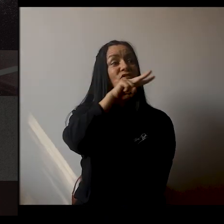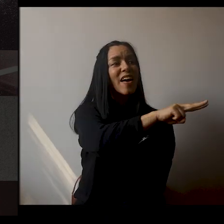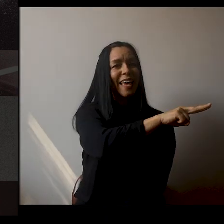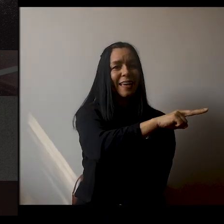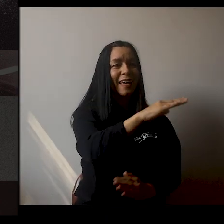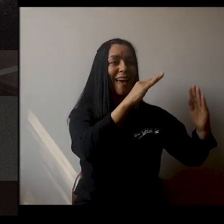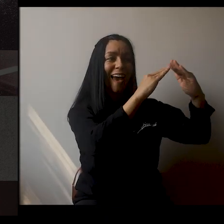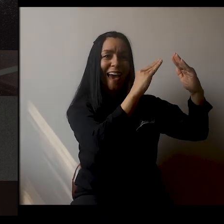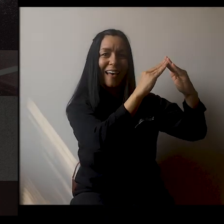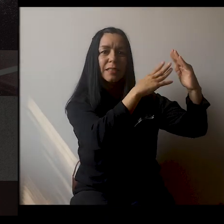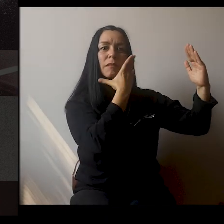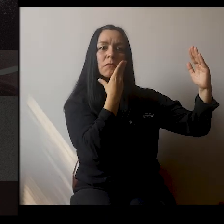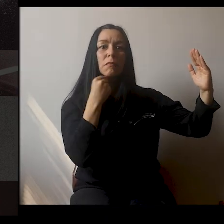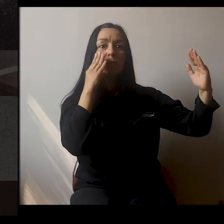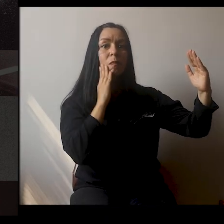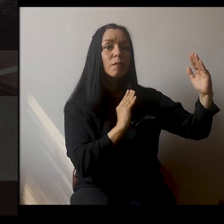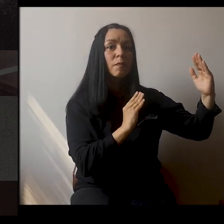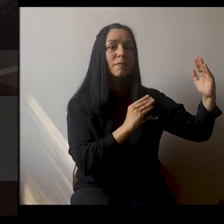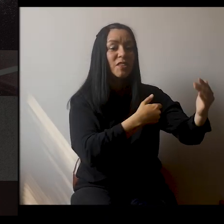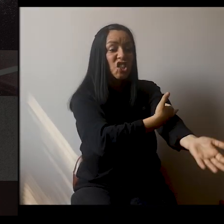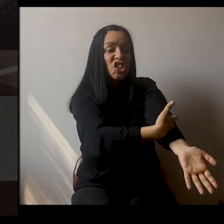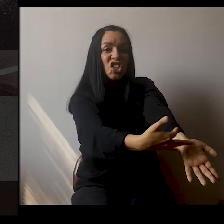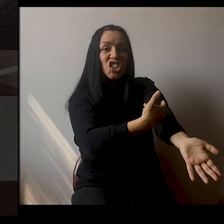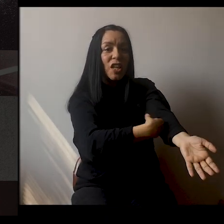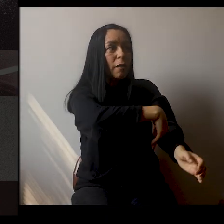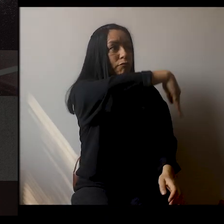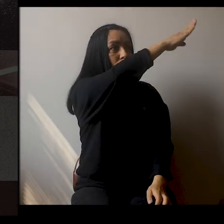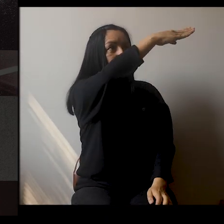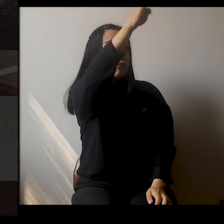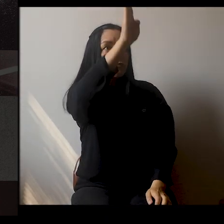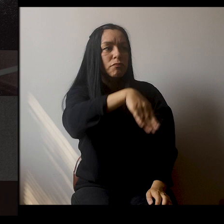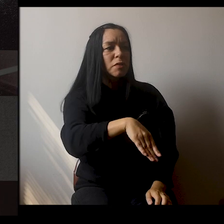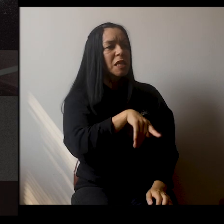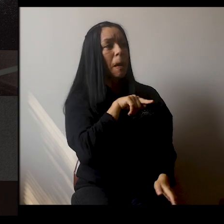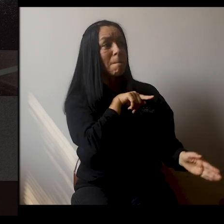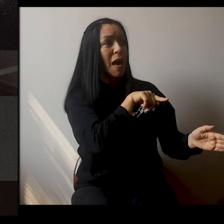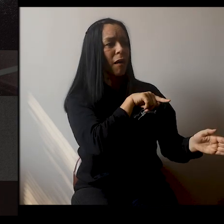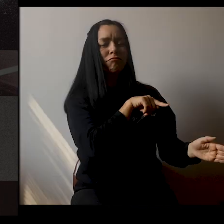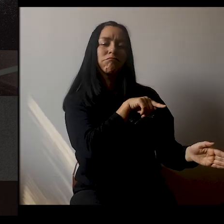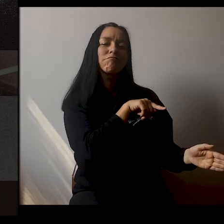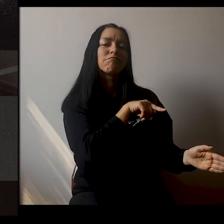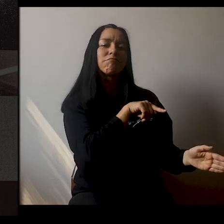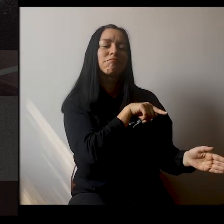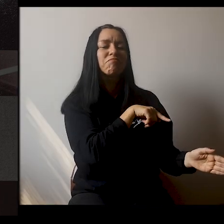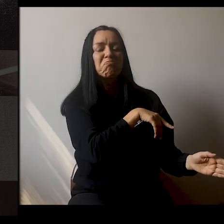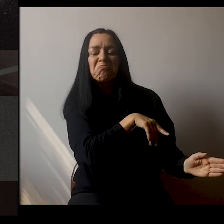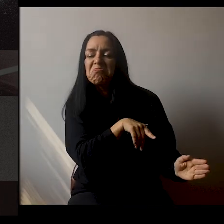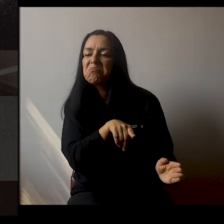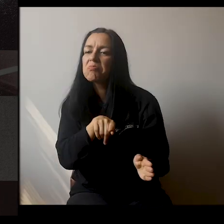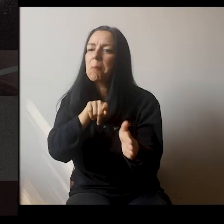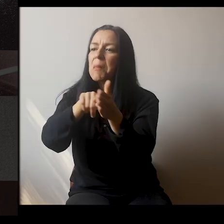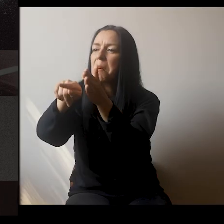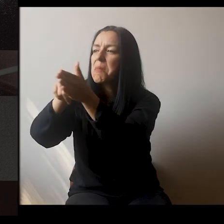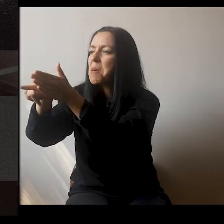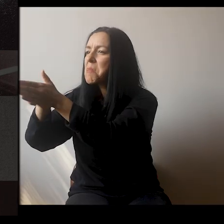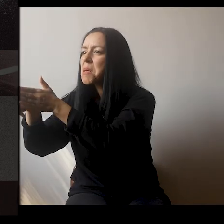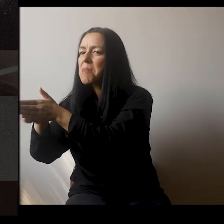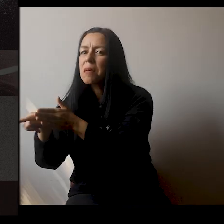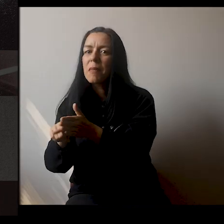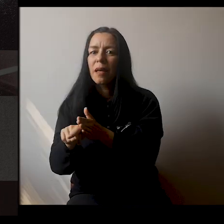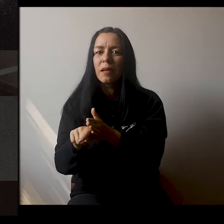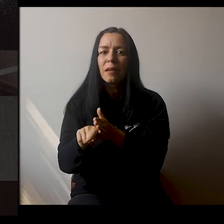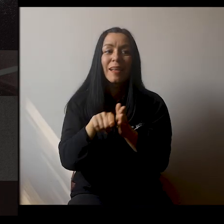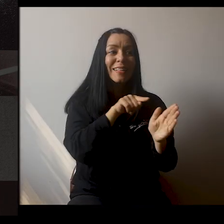sangre del cordero en el dintel y en los postes de la puerta, y pasará de largo por esa